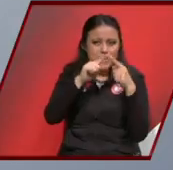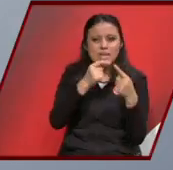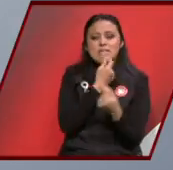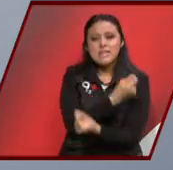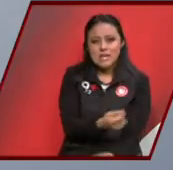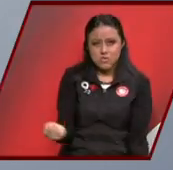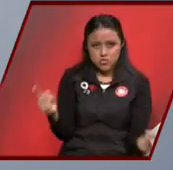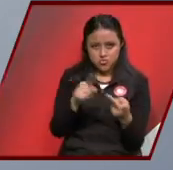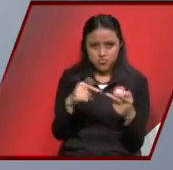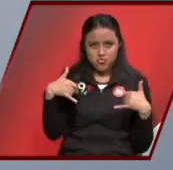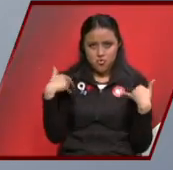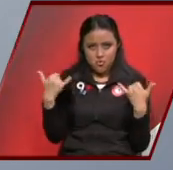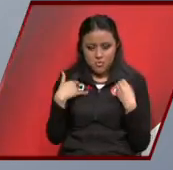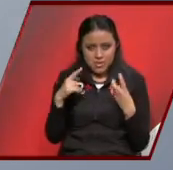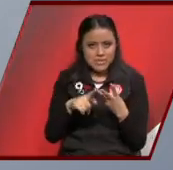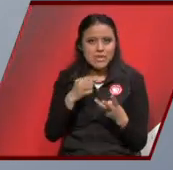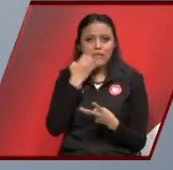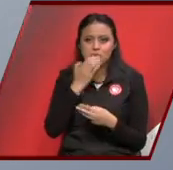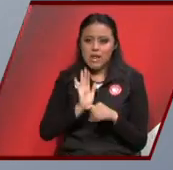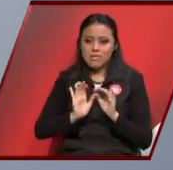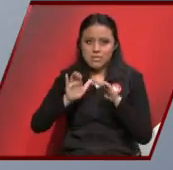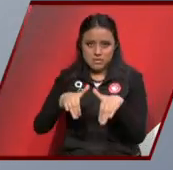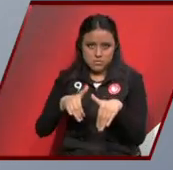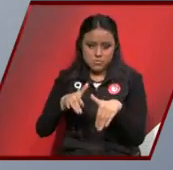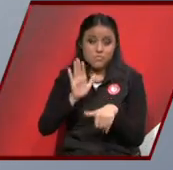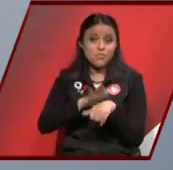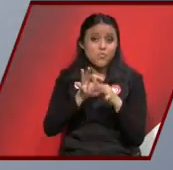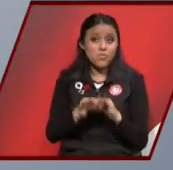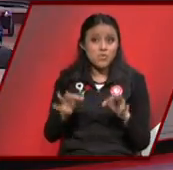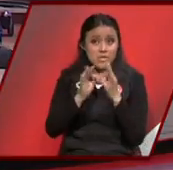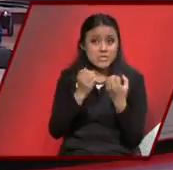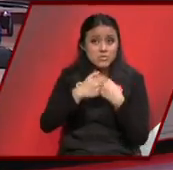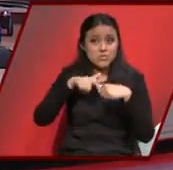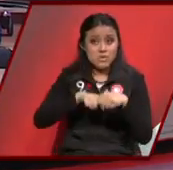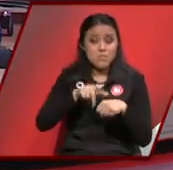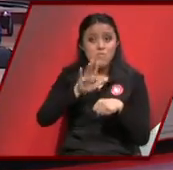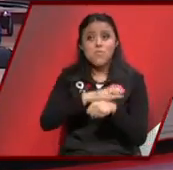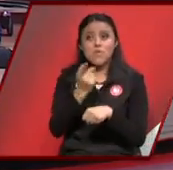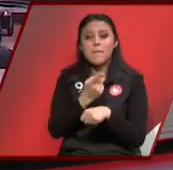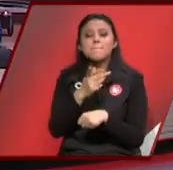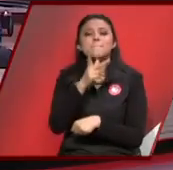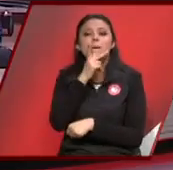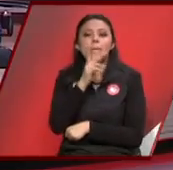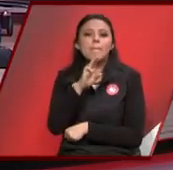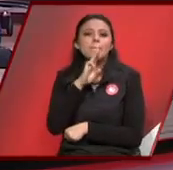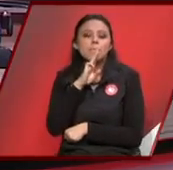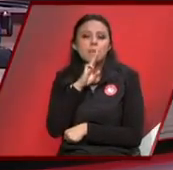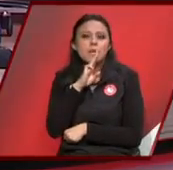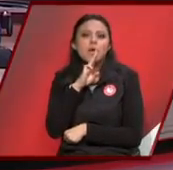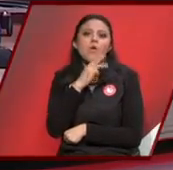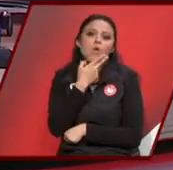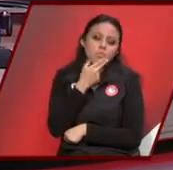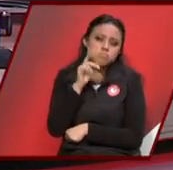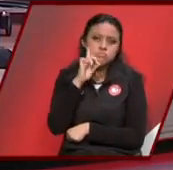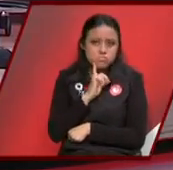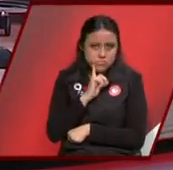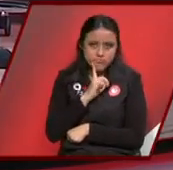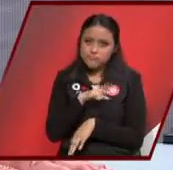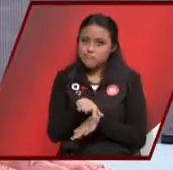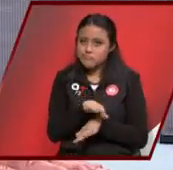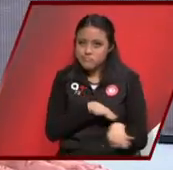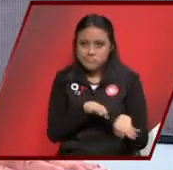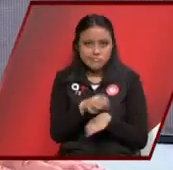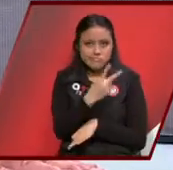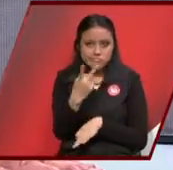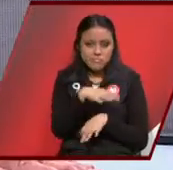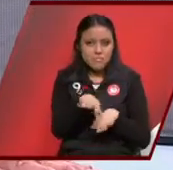Niños, jóvenes en la escuela, vamos por la recuperación del tejido social. Si los, no hay opción. Los padres de familia, hombres y mujeres, trabajan